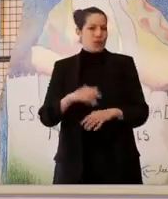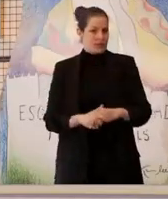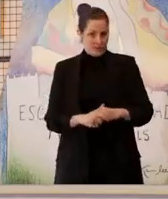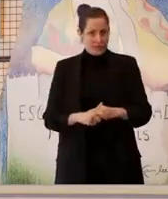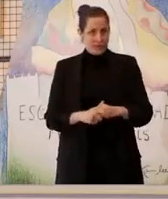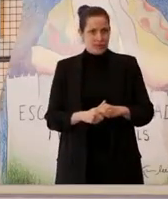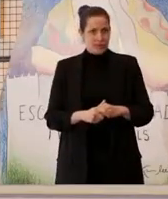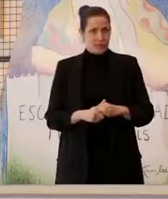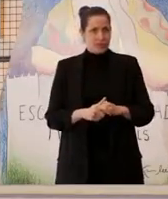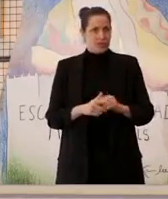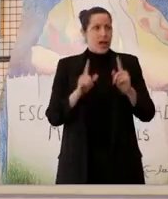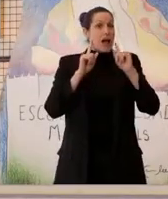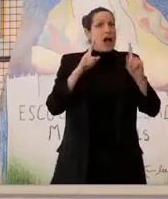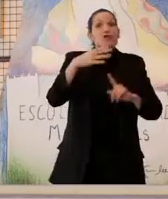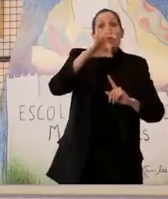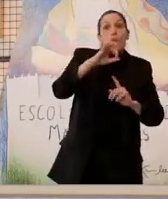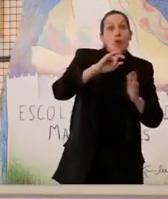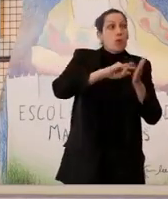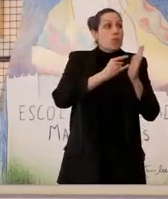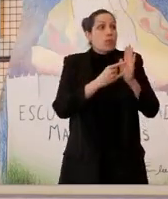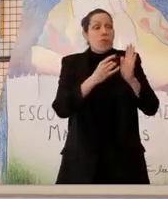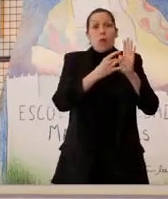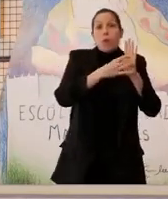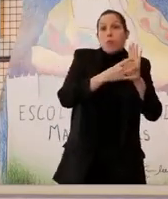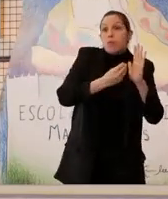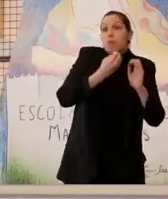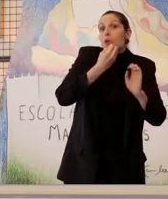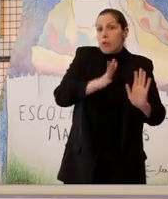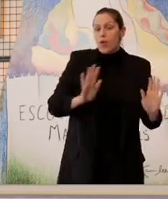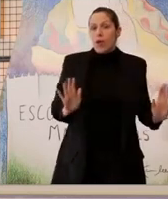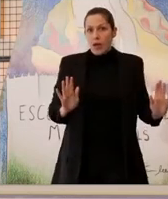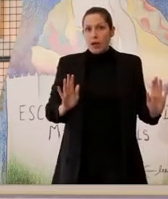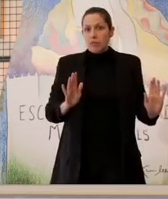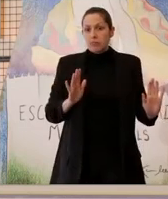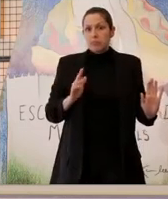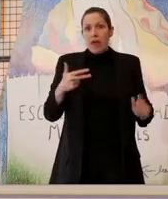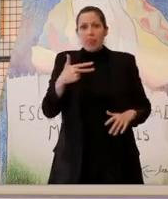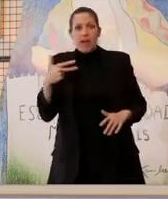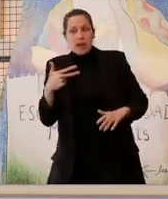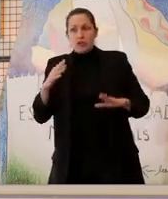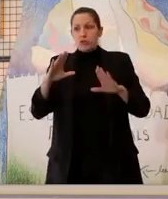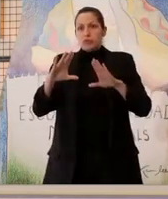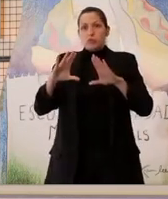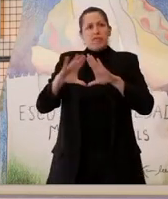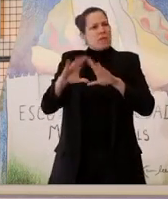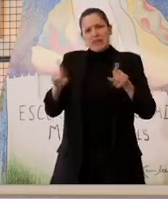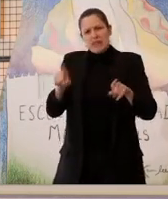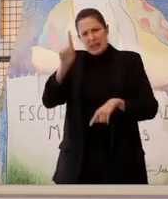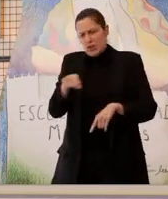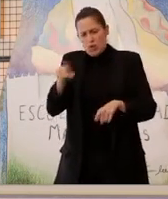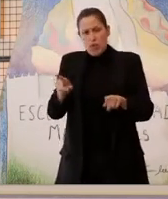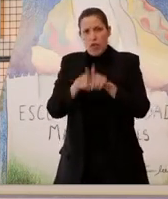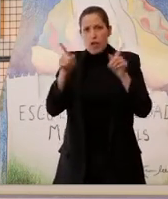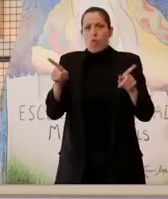que Estaría muy bien y todas las mujeres tenemos derecho a ocupar todos los espacios seamos feministas o no lo seamos Lo que pasa que las feministas